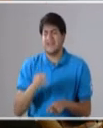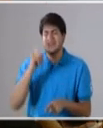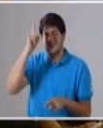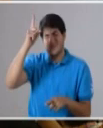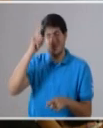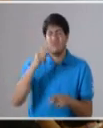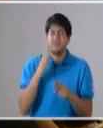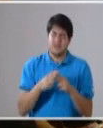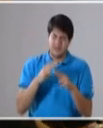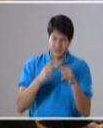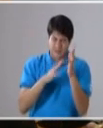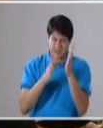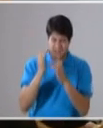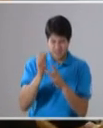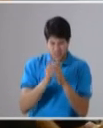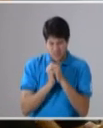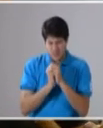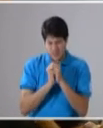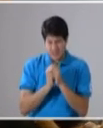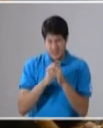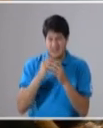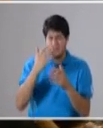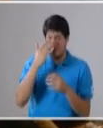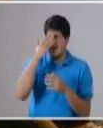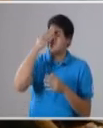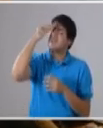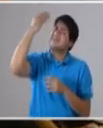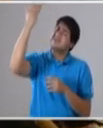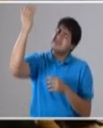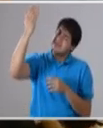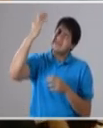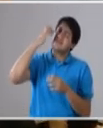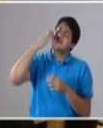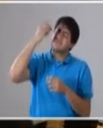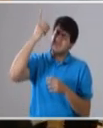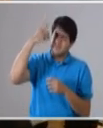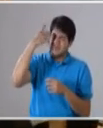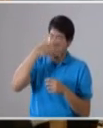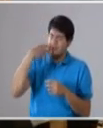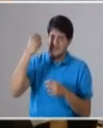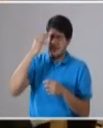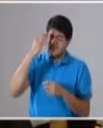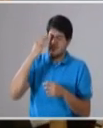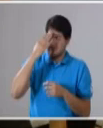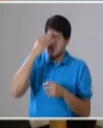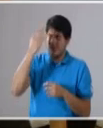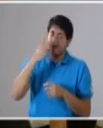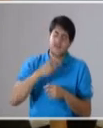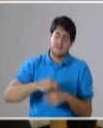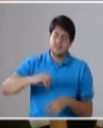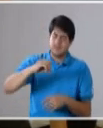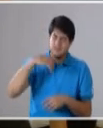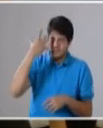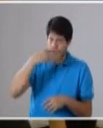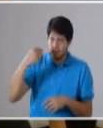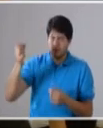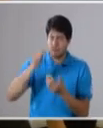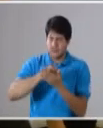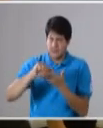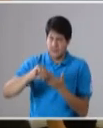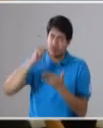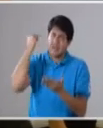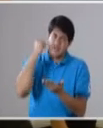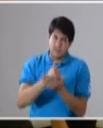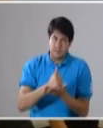de Jesús, te lo suplicamos, dándote las gracias, Padre bendito, gracias, Hijo, y gracias, Espíritu Santo.